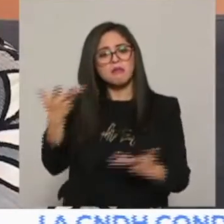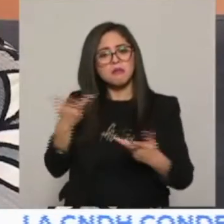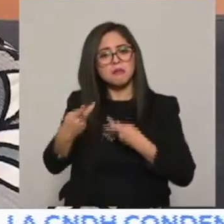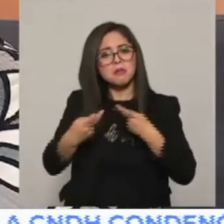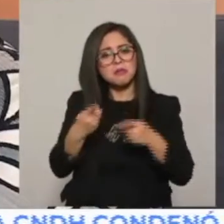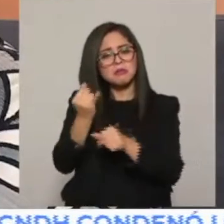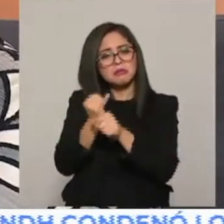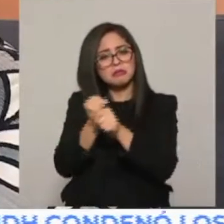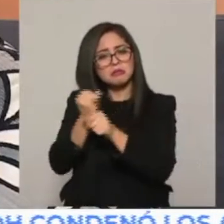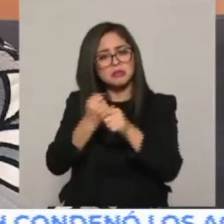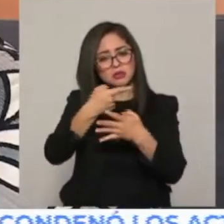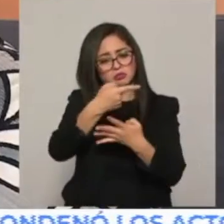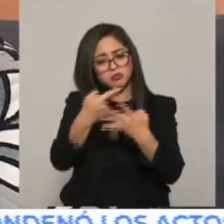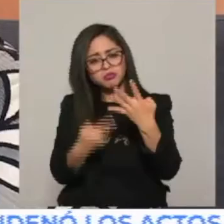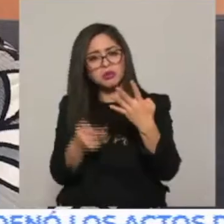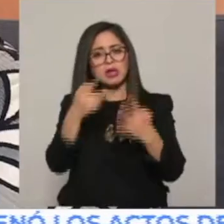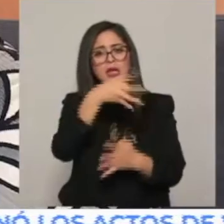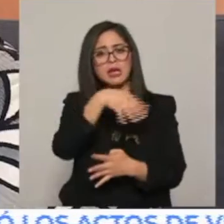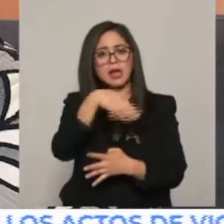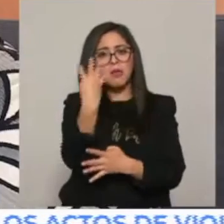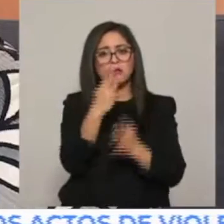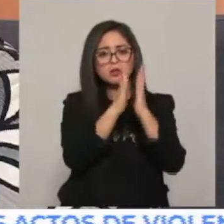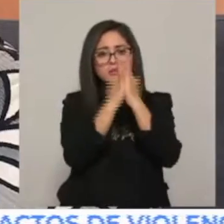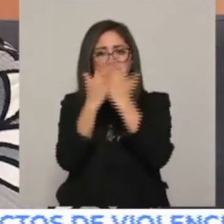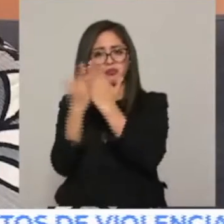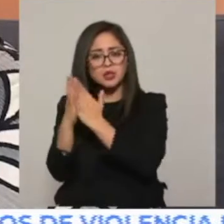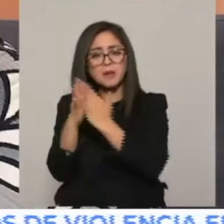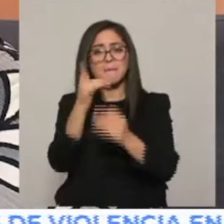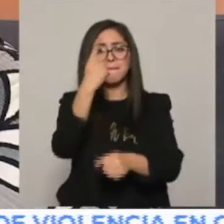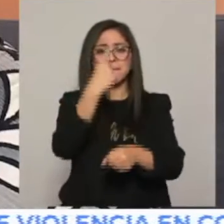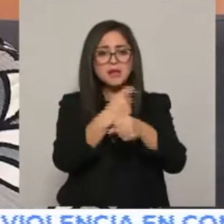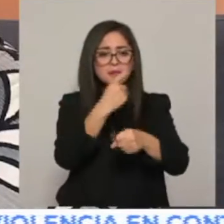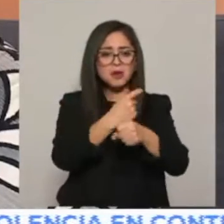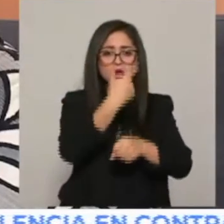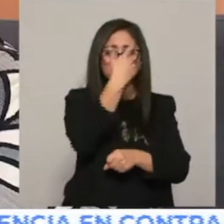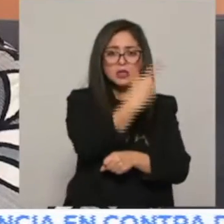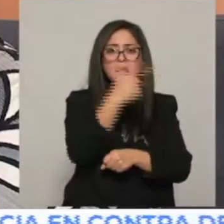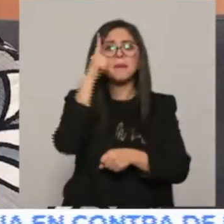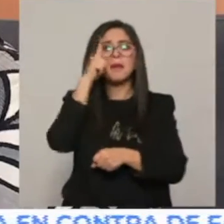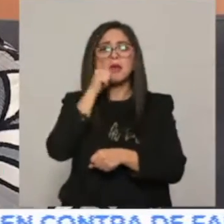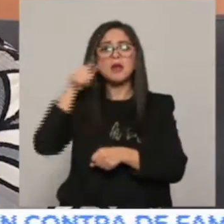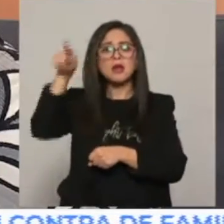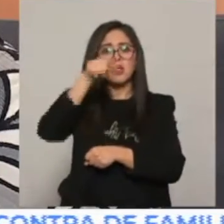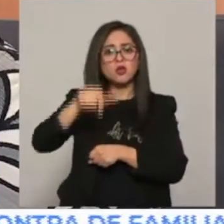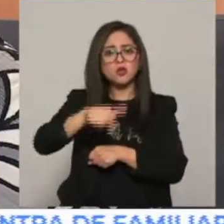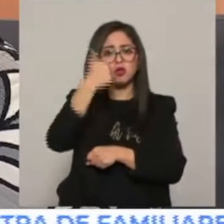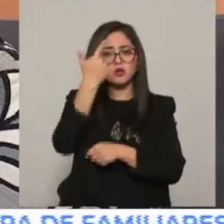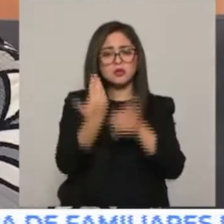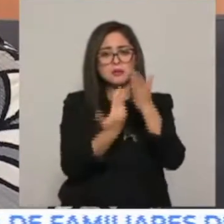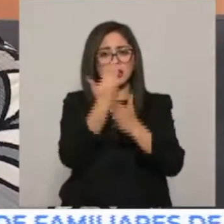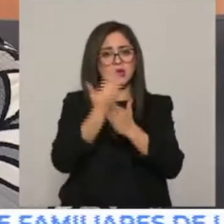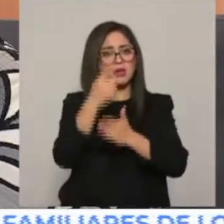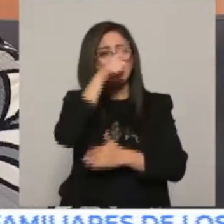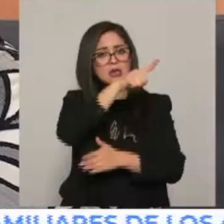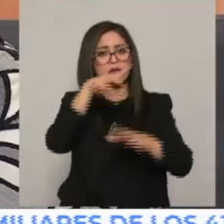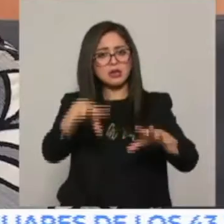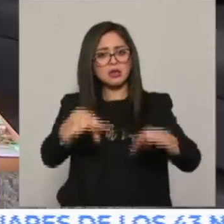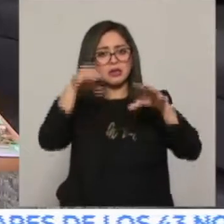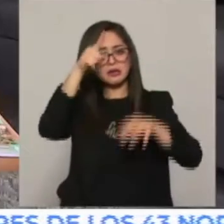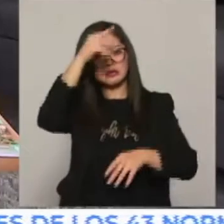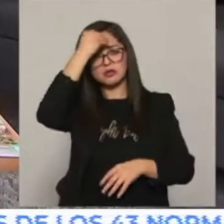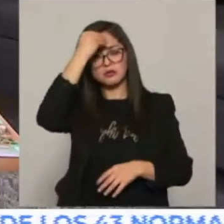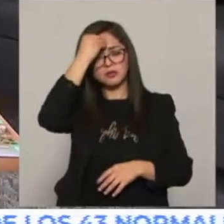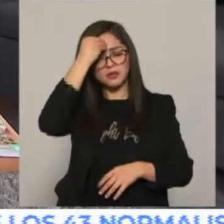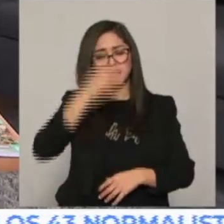como bien dices, una serie de 14 volúmenes que vamos a presentar primero 7 mañana a las 12 del día en el Castillo de Chapultepec. ¿Con quién realizaron